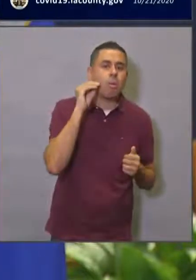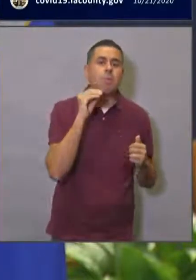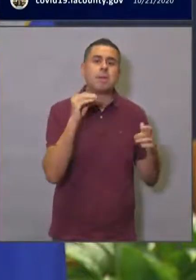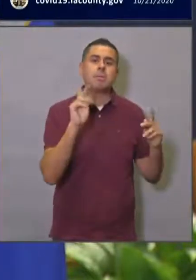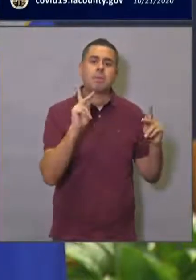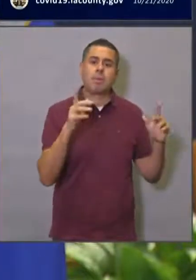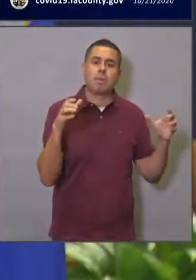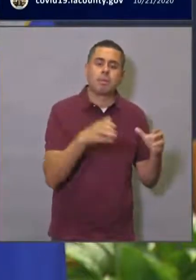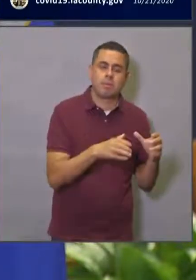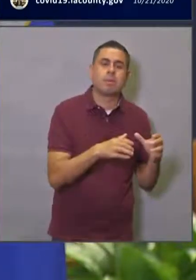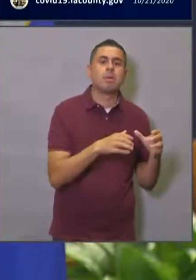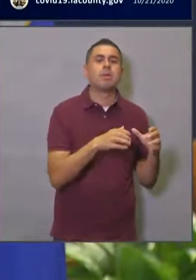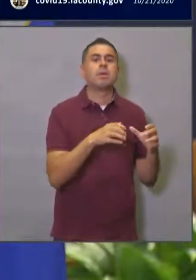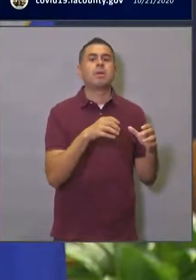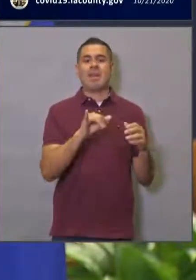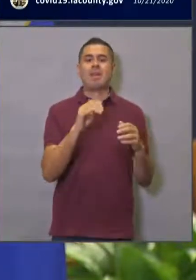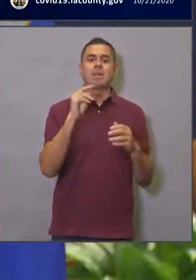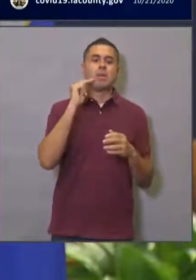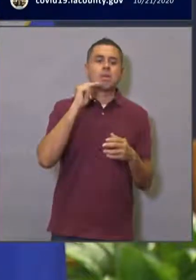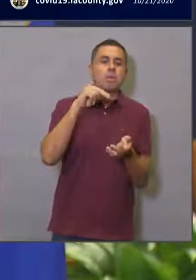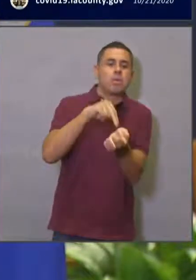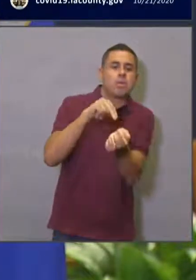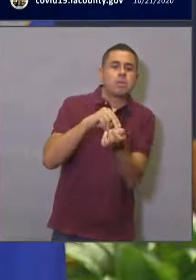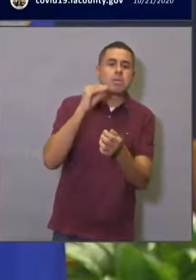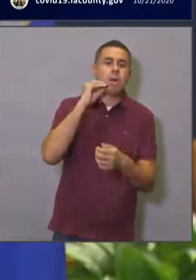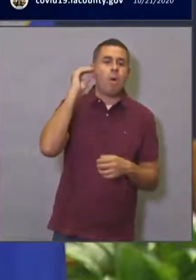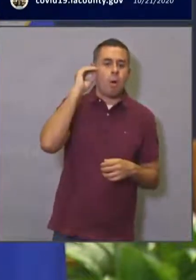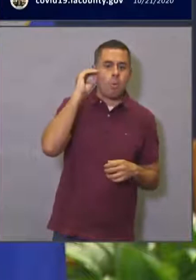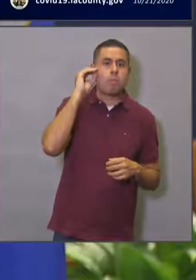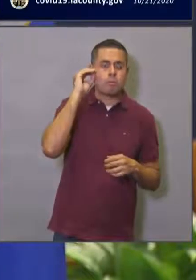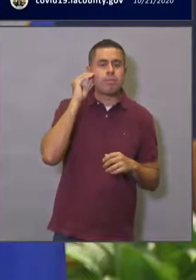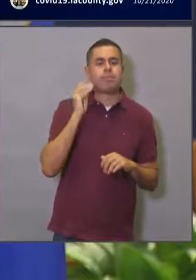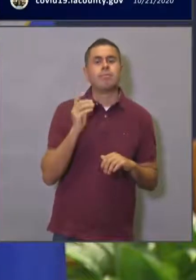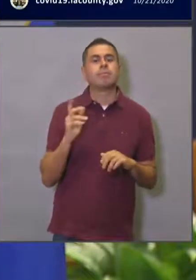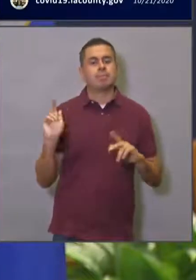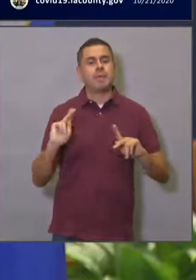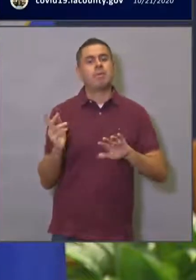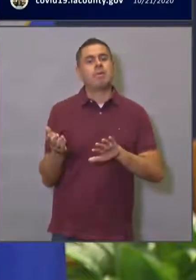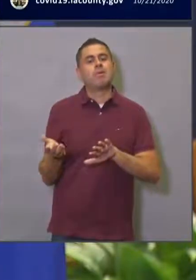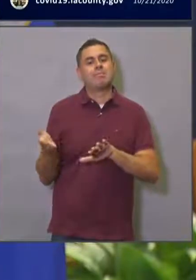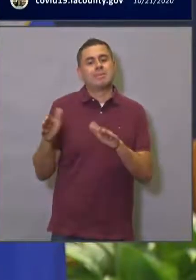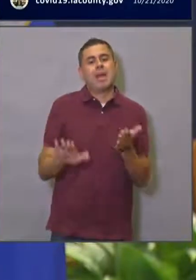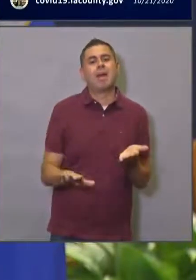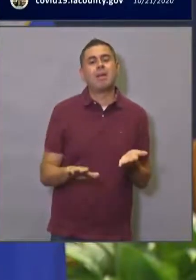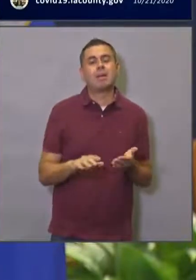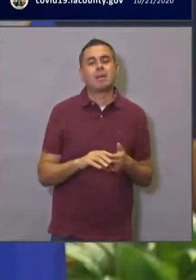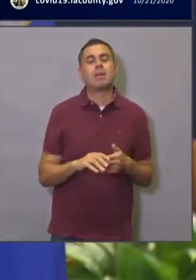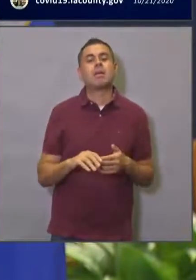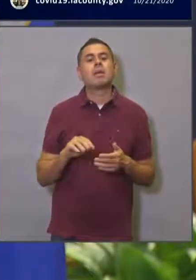2,995 residentes de entornos institucionales han fallecido por causas de COVID-19 y